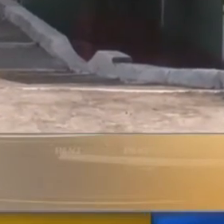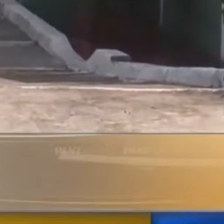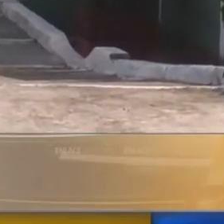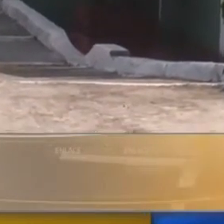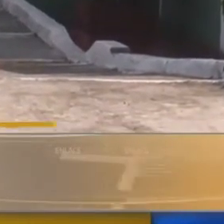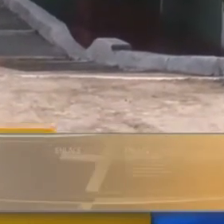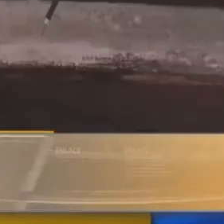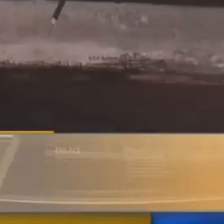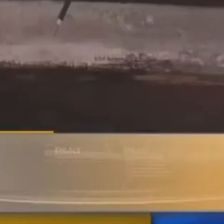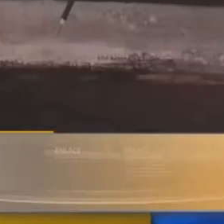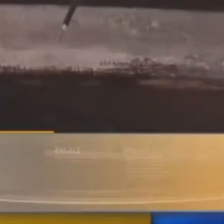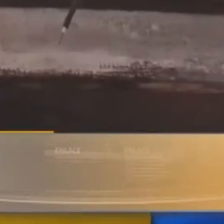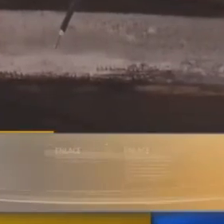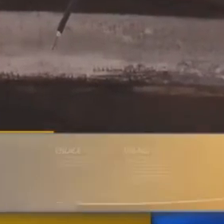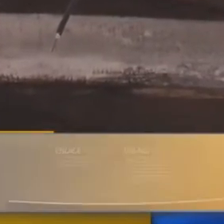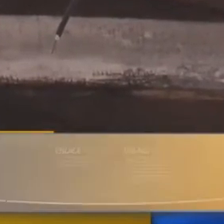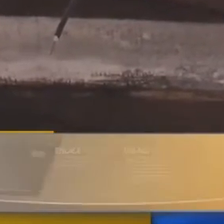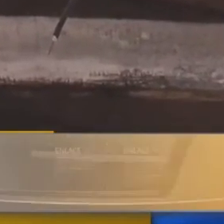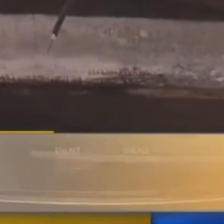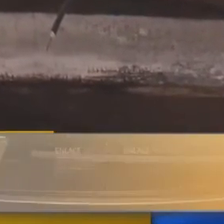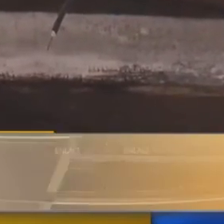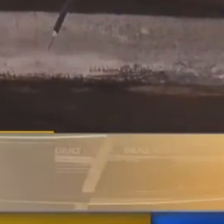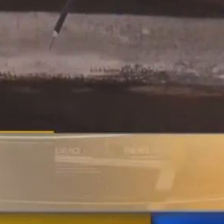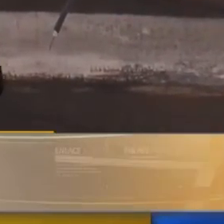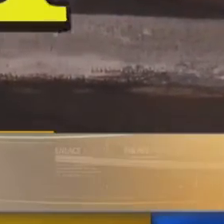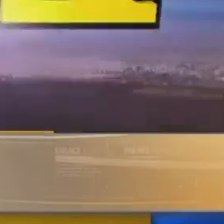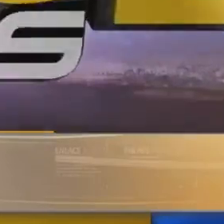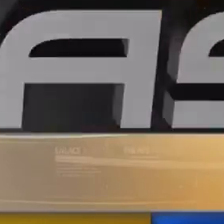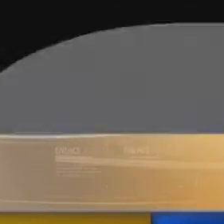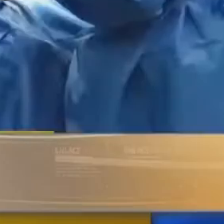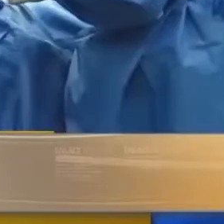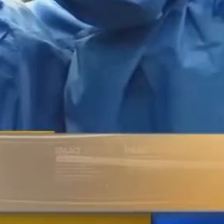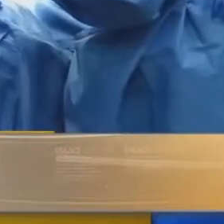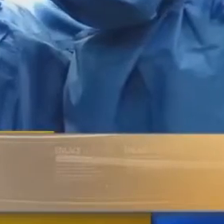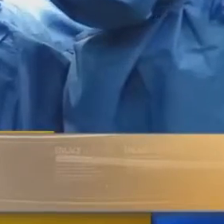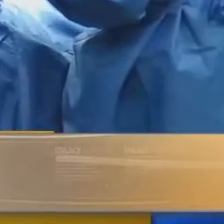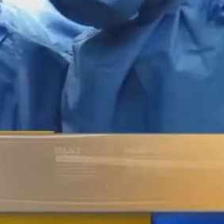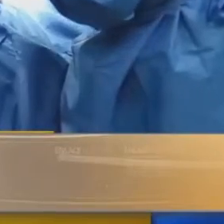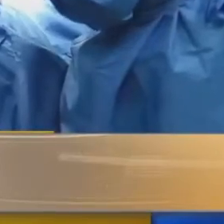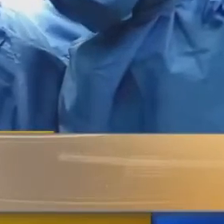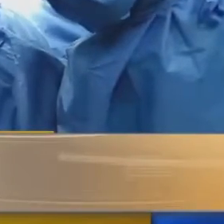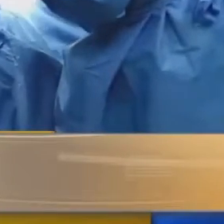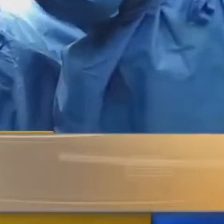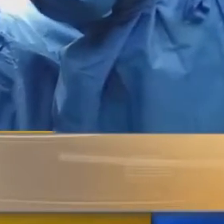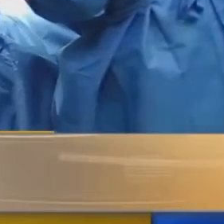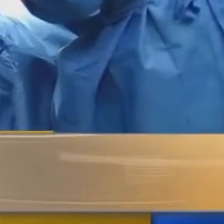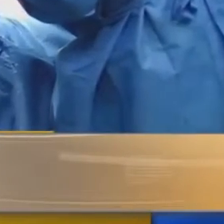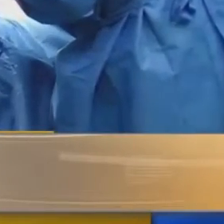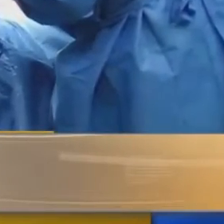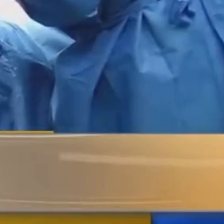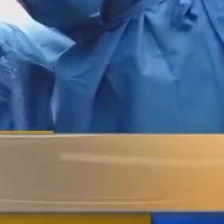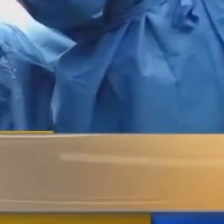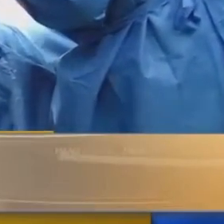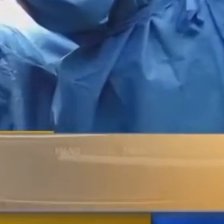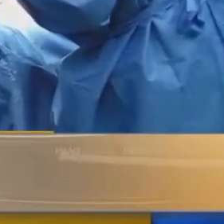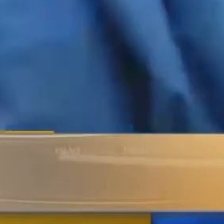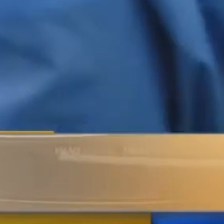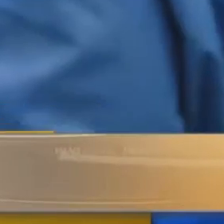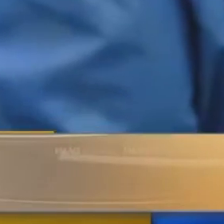sufrió en el barrio primero de mayo padece un trauma craneoencefálico severo comenzaron en la policlínica de ccoo metro las intervenciones quirúrgicas